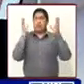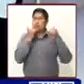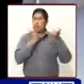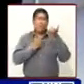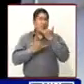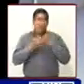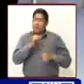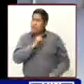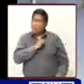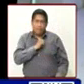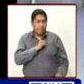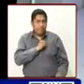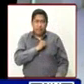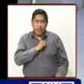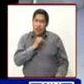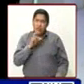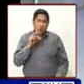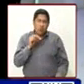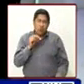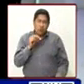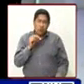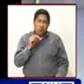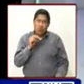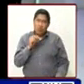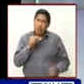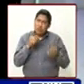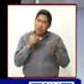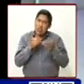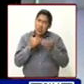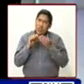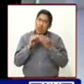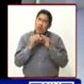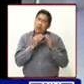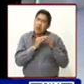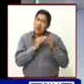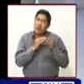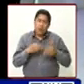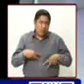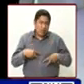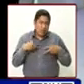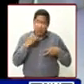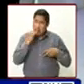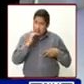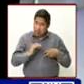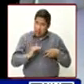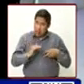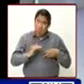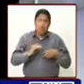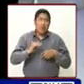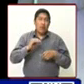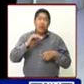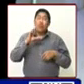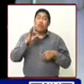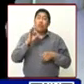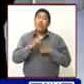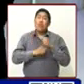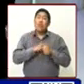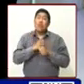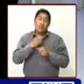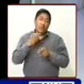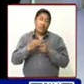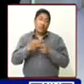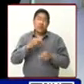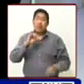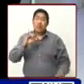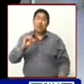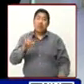querida Giovanna. Sé que no estás todavía en la comunidad donde vivía este pequeño James de 9 años, pero tenemos que hablar